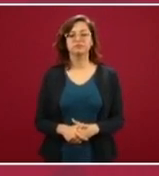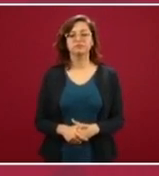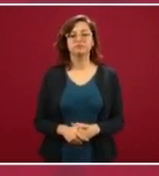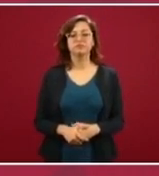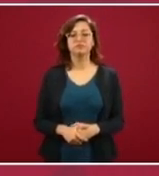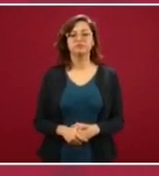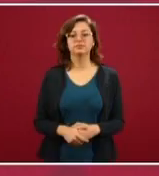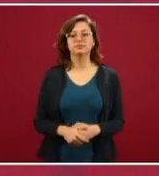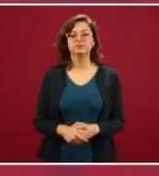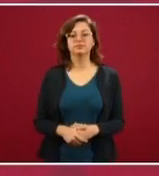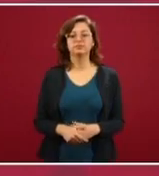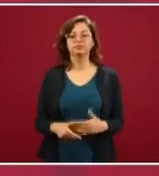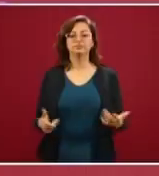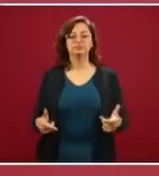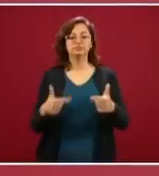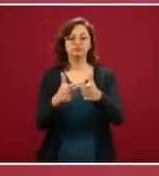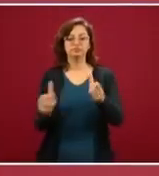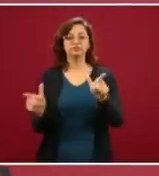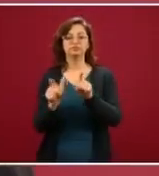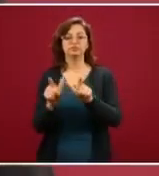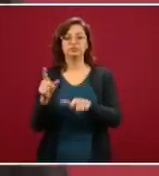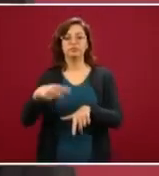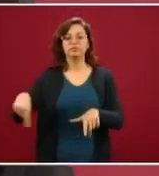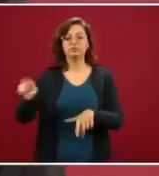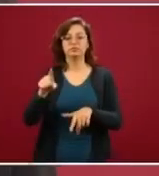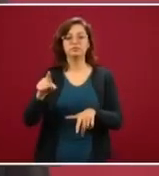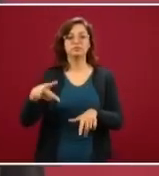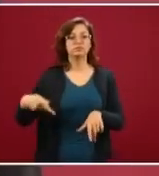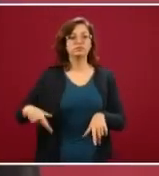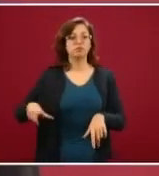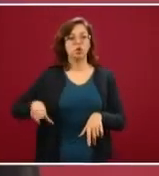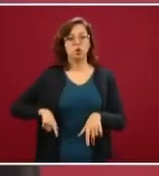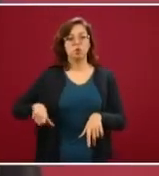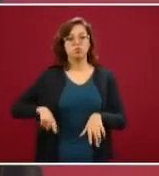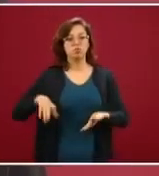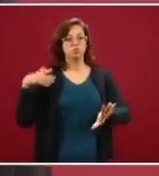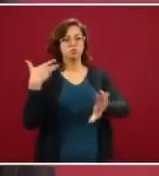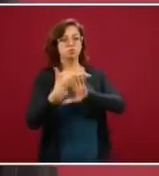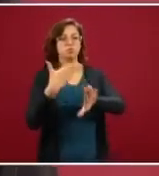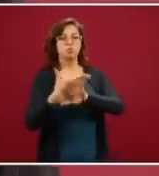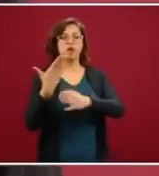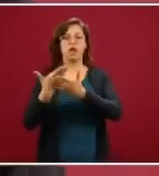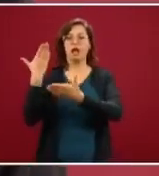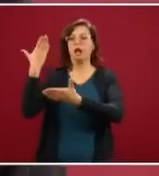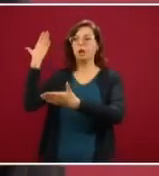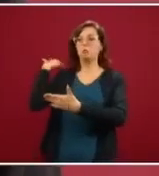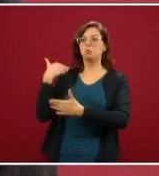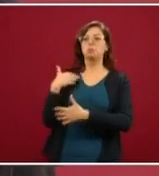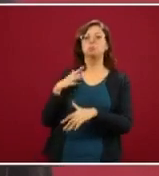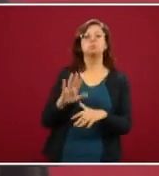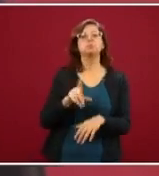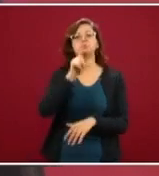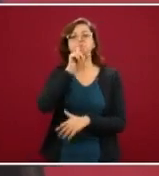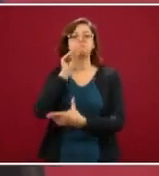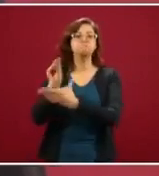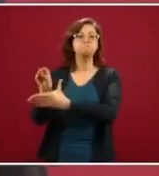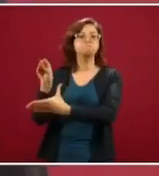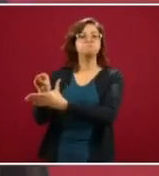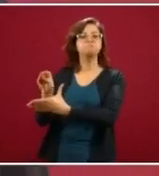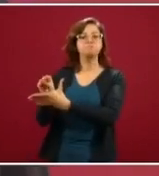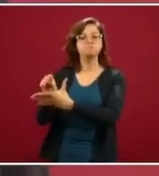Los movimientos opositores al régimen en los años anteriores no existían.